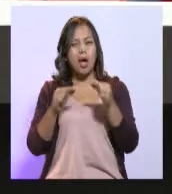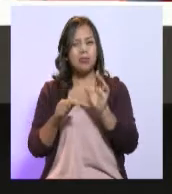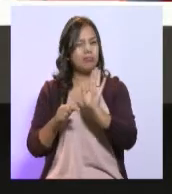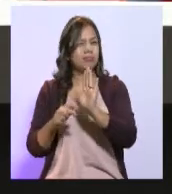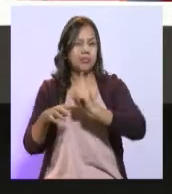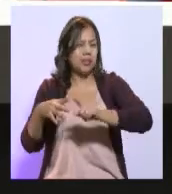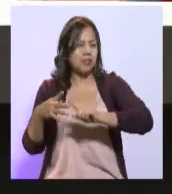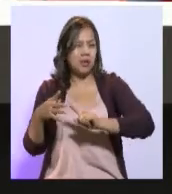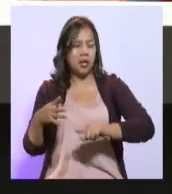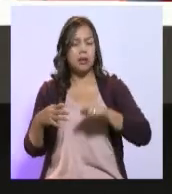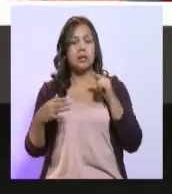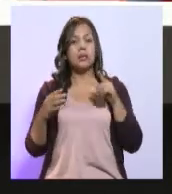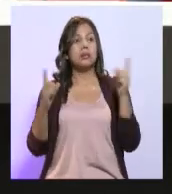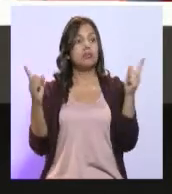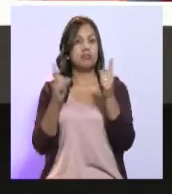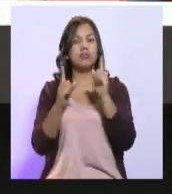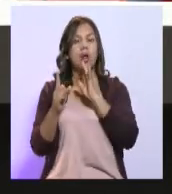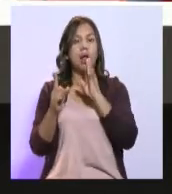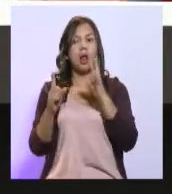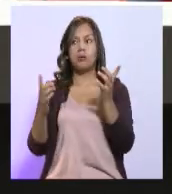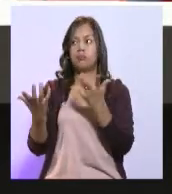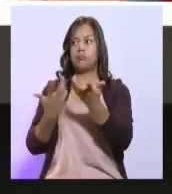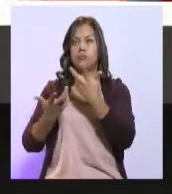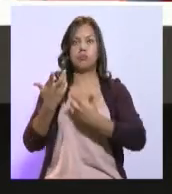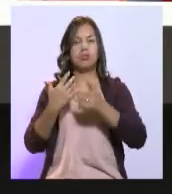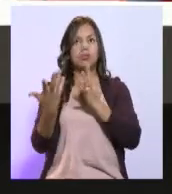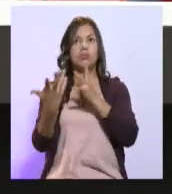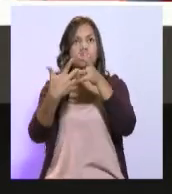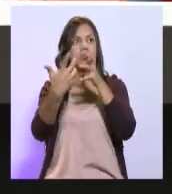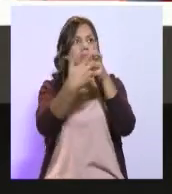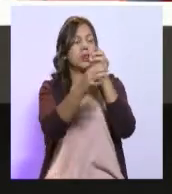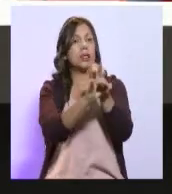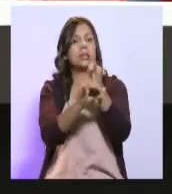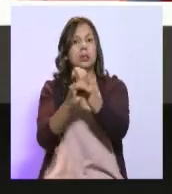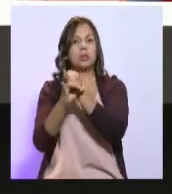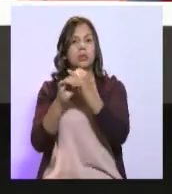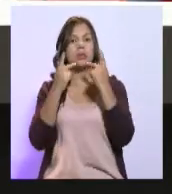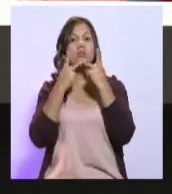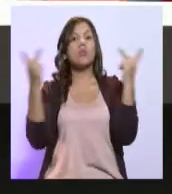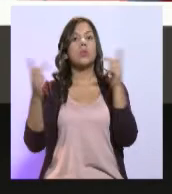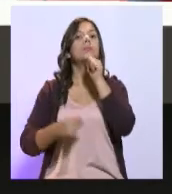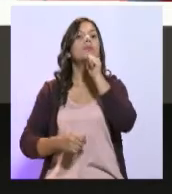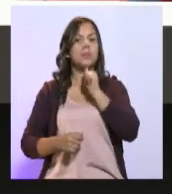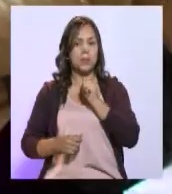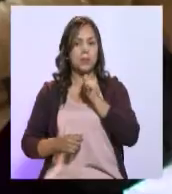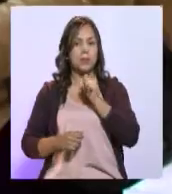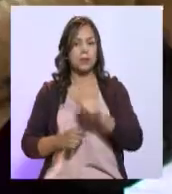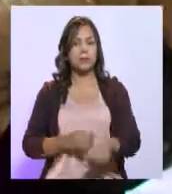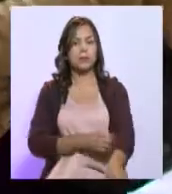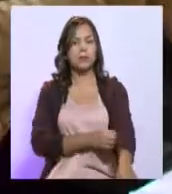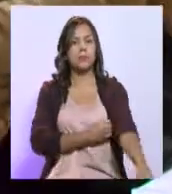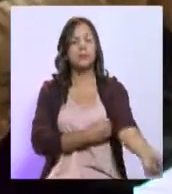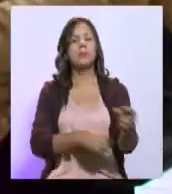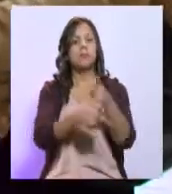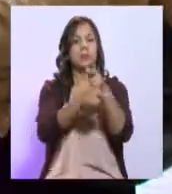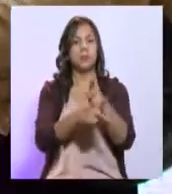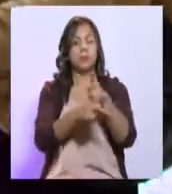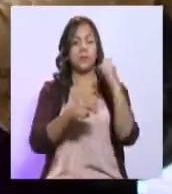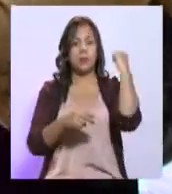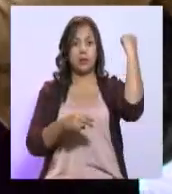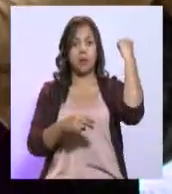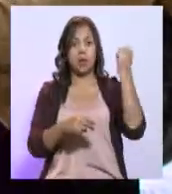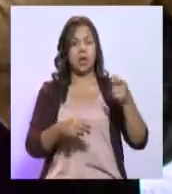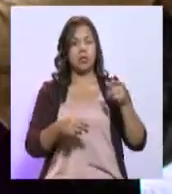relación entre los hablantes y las instituciones públicas y privadas, entre otros aspectos. Garantizar los derechos